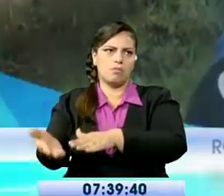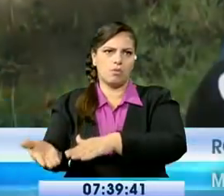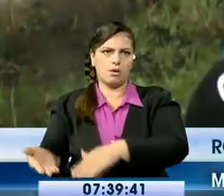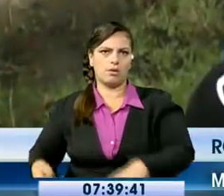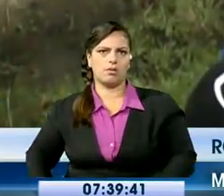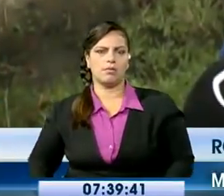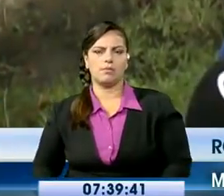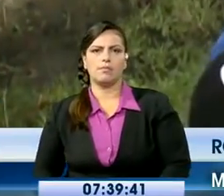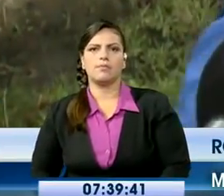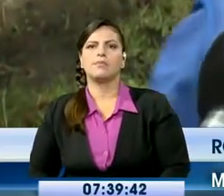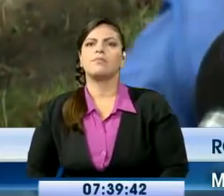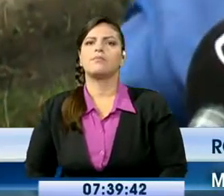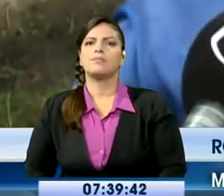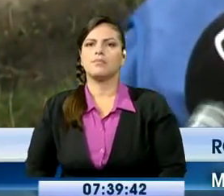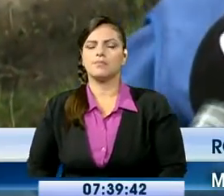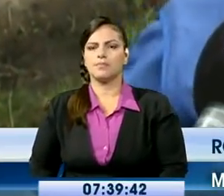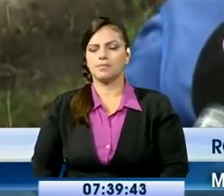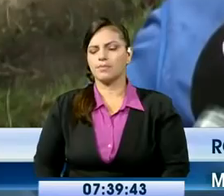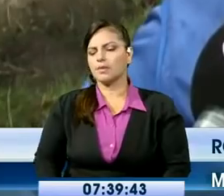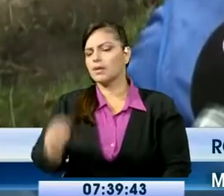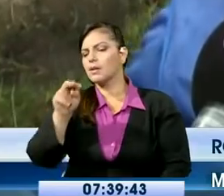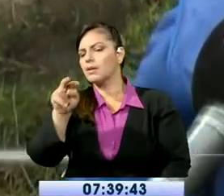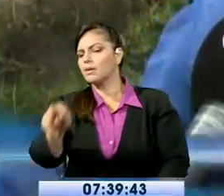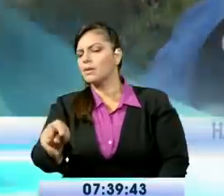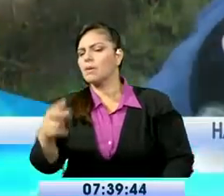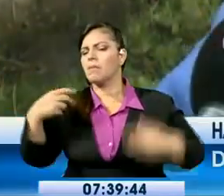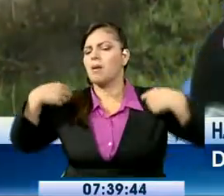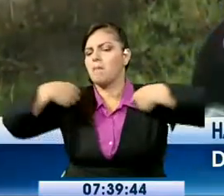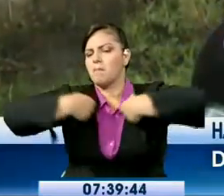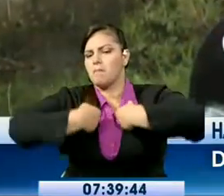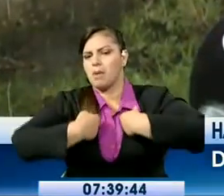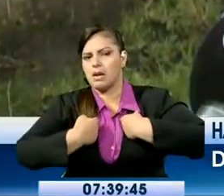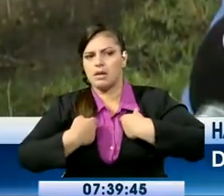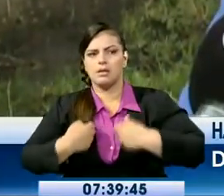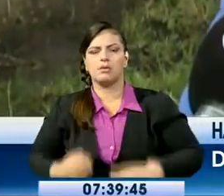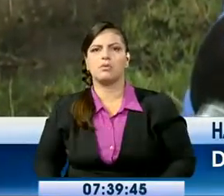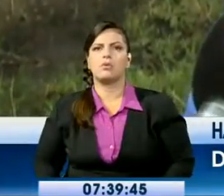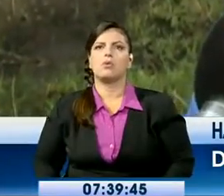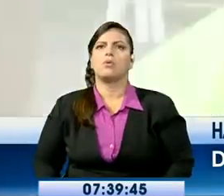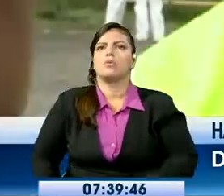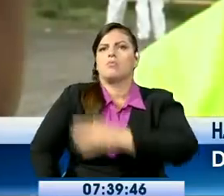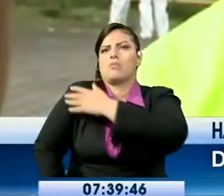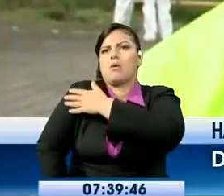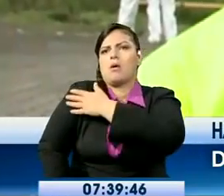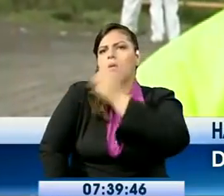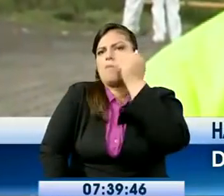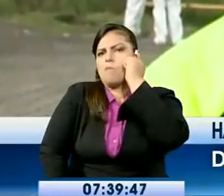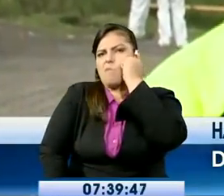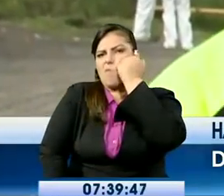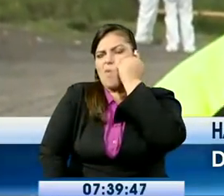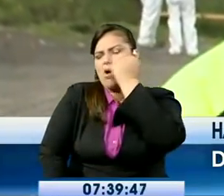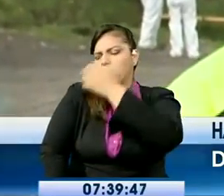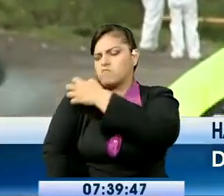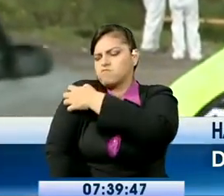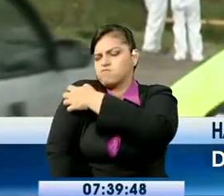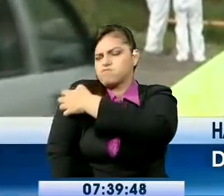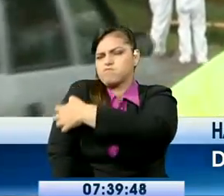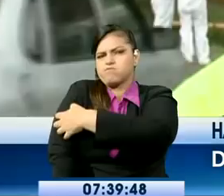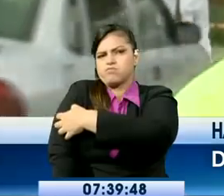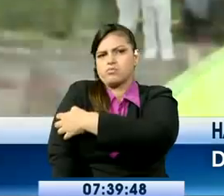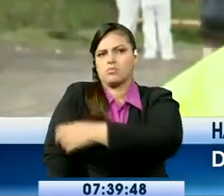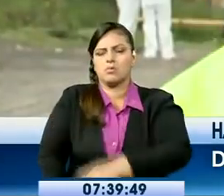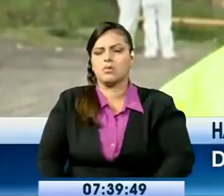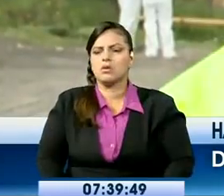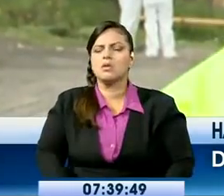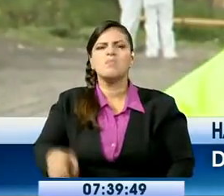y con todas las medias, porque ahí está la maleta, el bracito de este lado estaba morado. Posiblemente como causa tenemos una